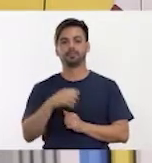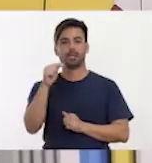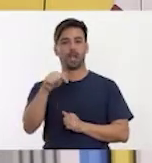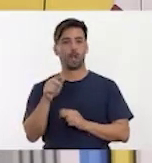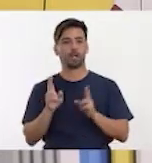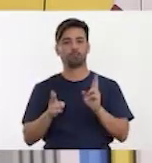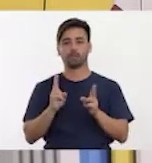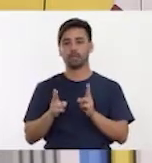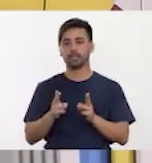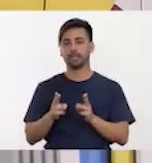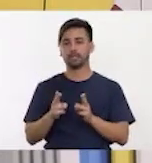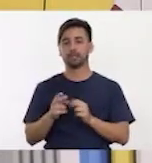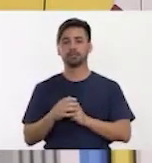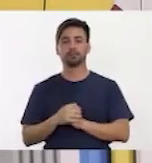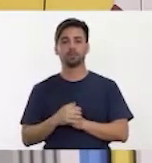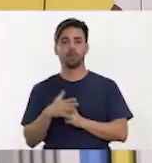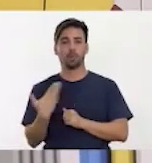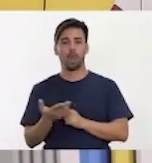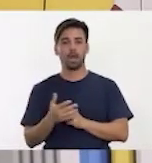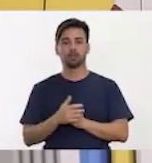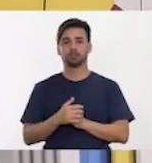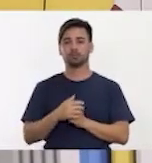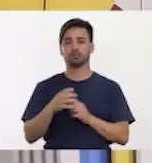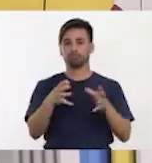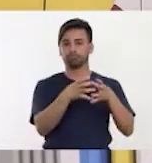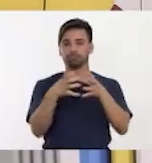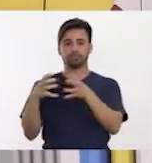orientaremos el tercer semestre curso por encuentro.